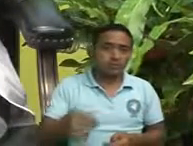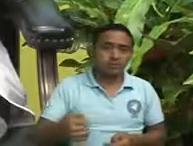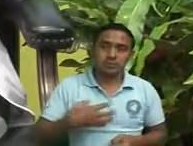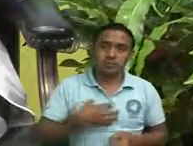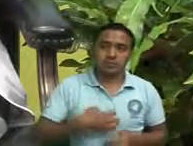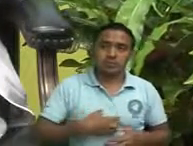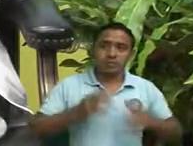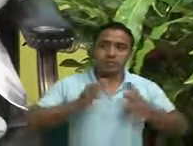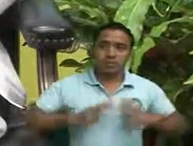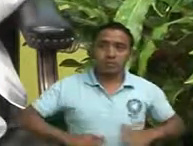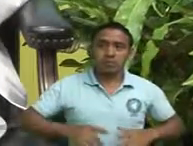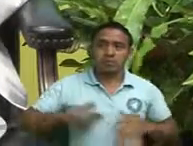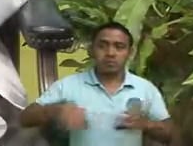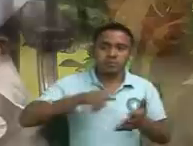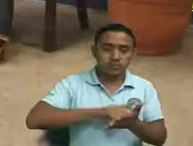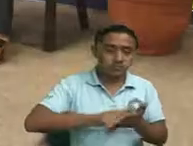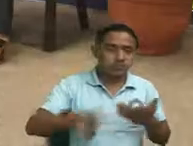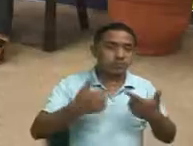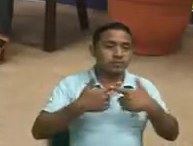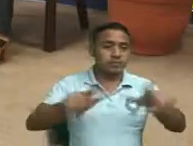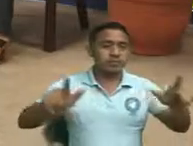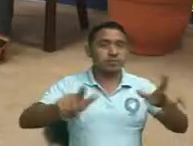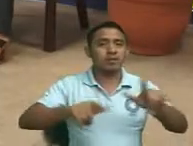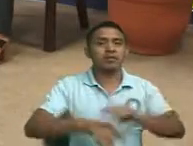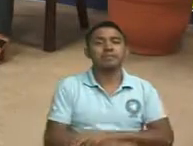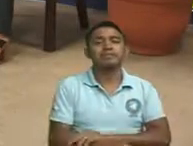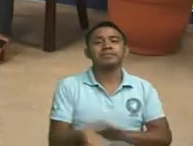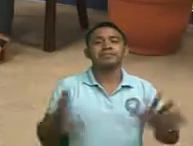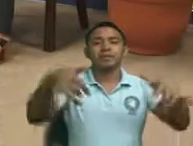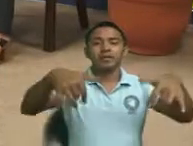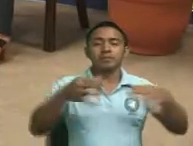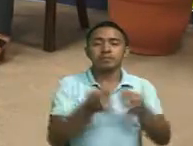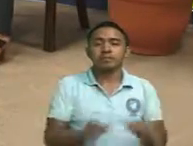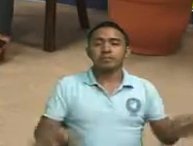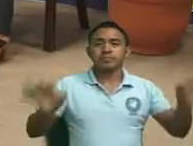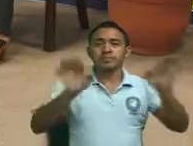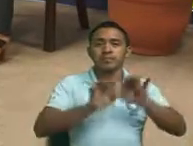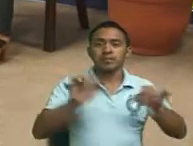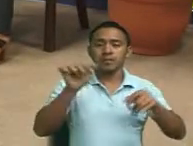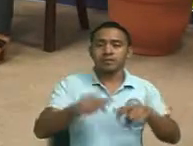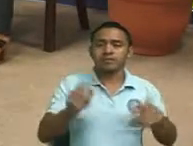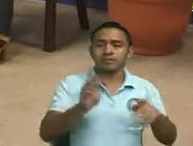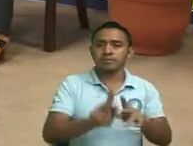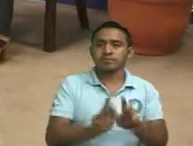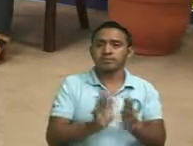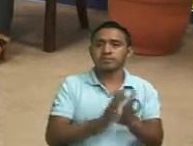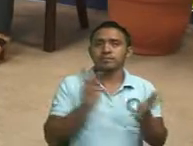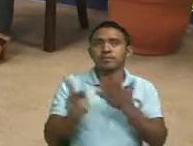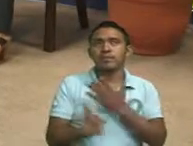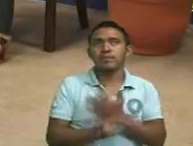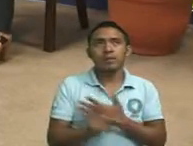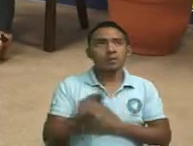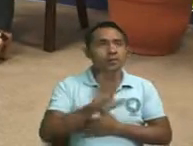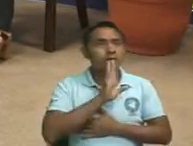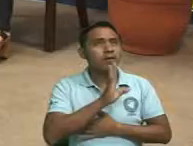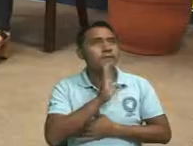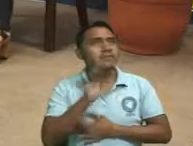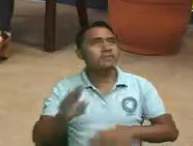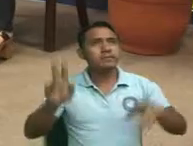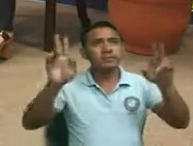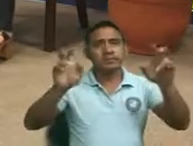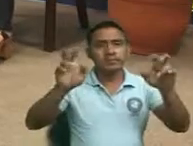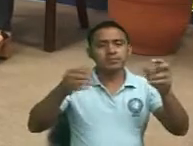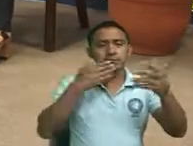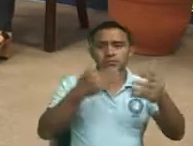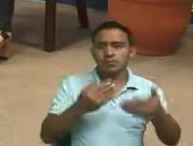el cuerpo lo tiene que desechar, ¿va? Ahora, en esto es importante, Jan, en este programa, doctora, hemos hablado sobre este tema de la